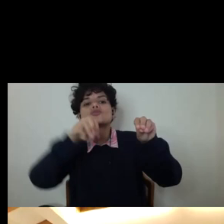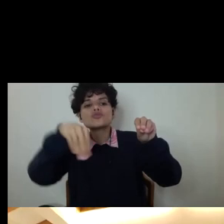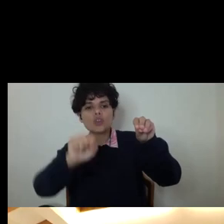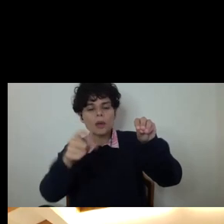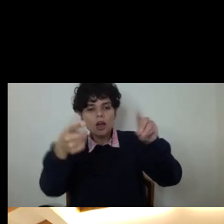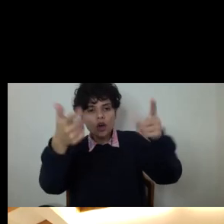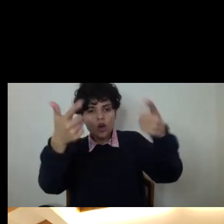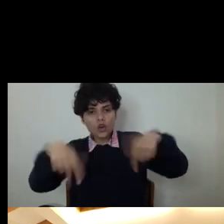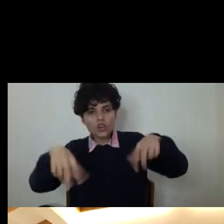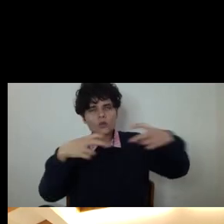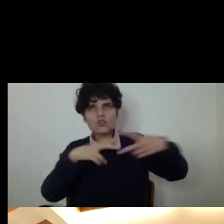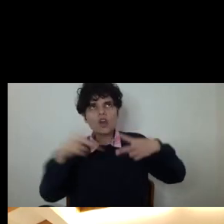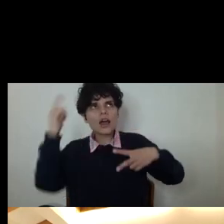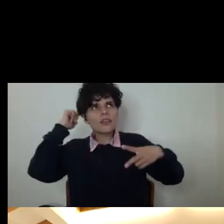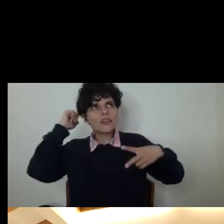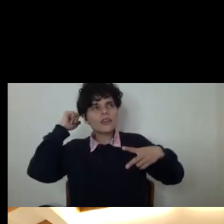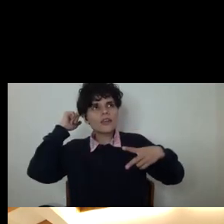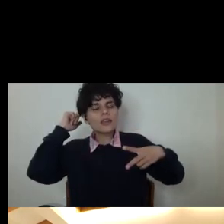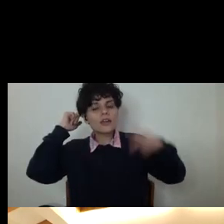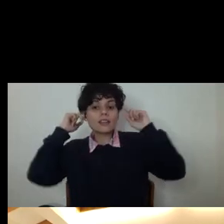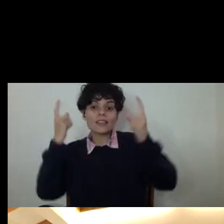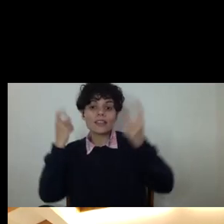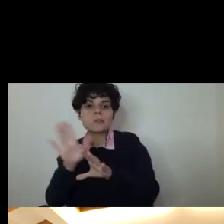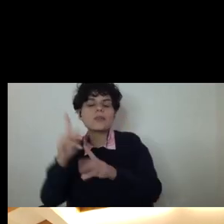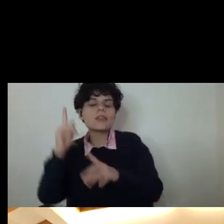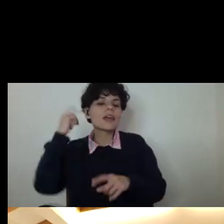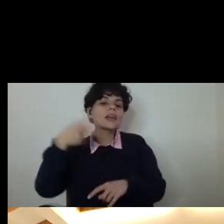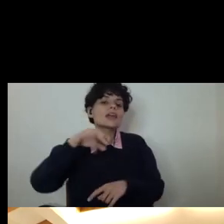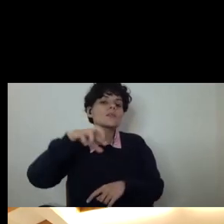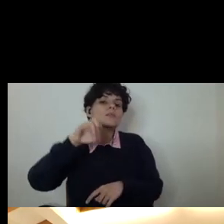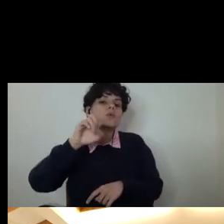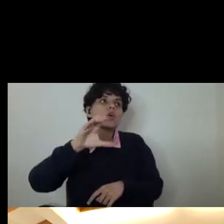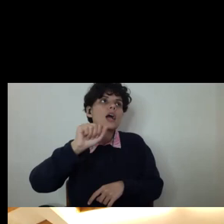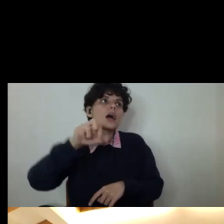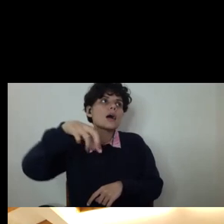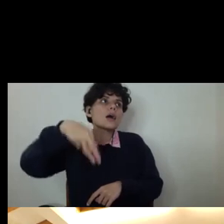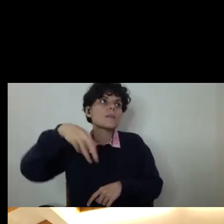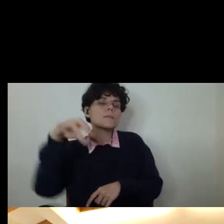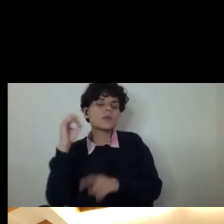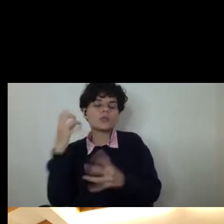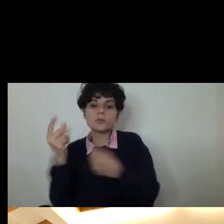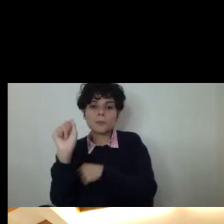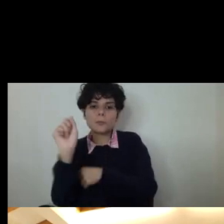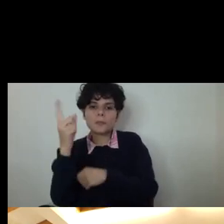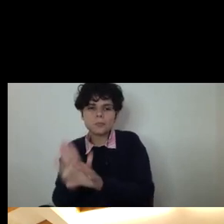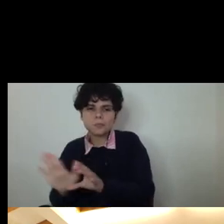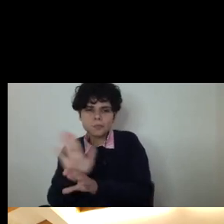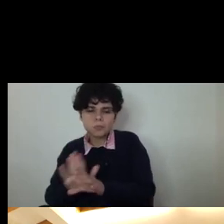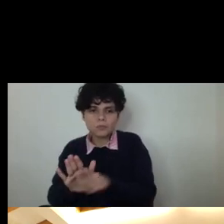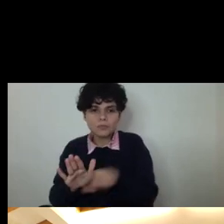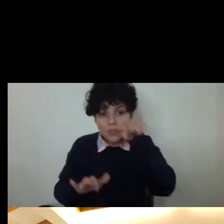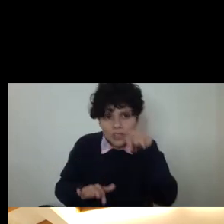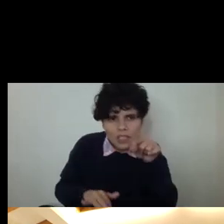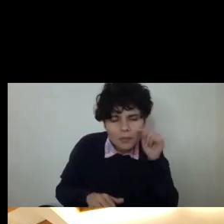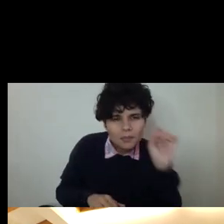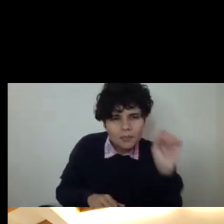neuronas en cultivo primario de hipocampo. Y lo que ustedes ven es que se ve mucho más claro todavía en las células N2A,